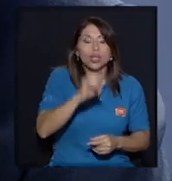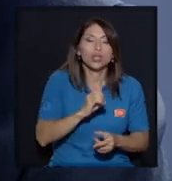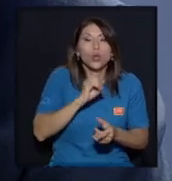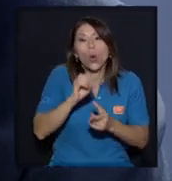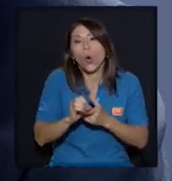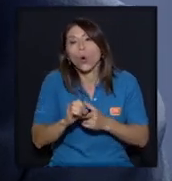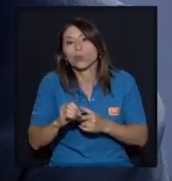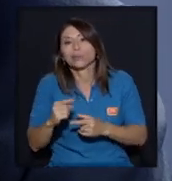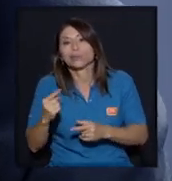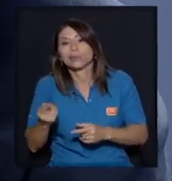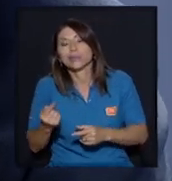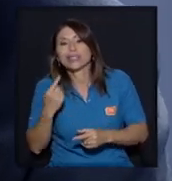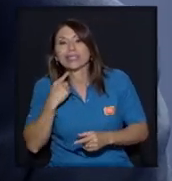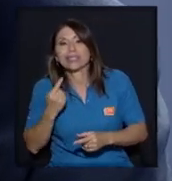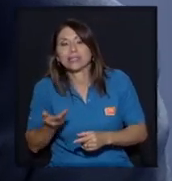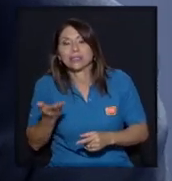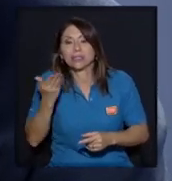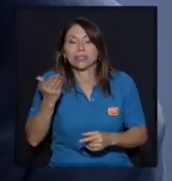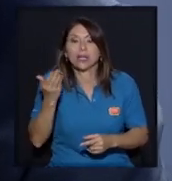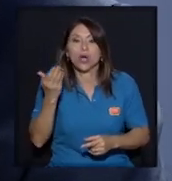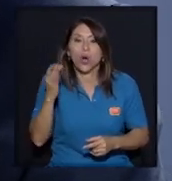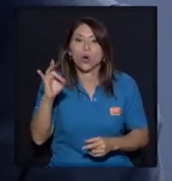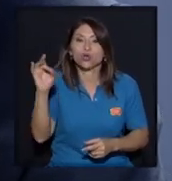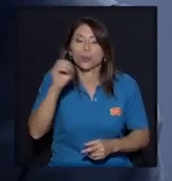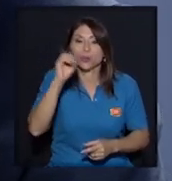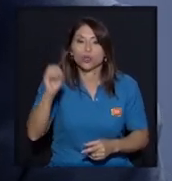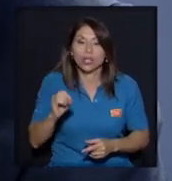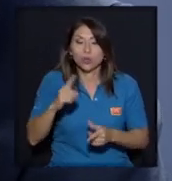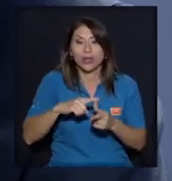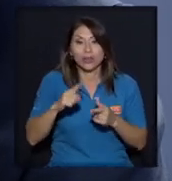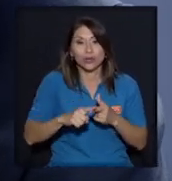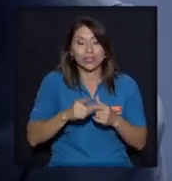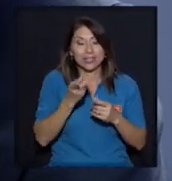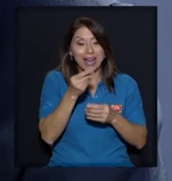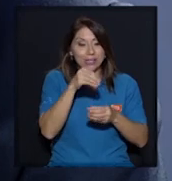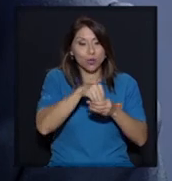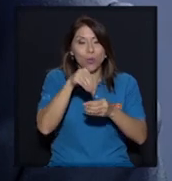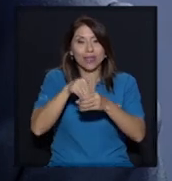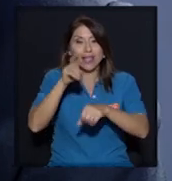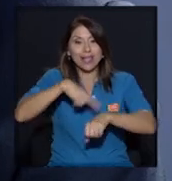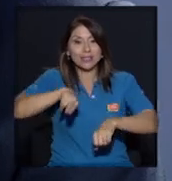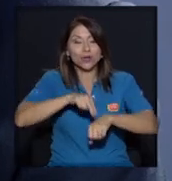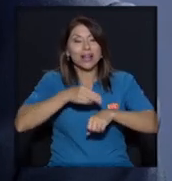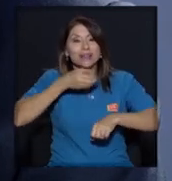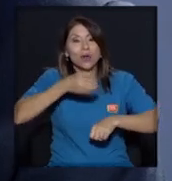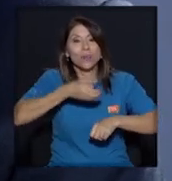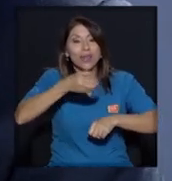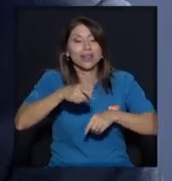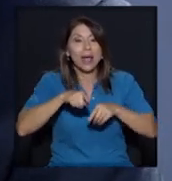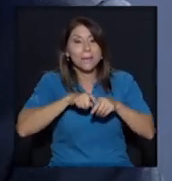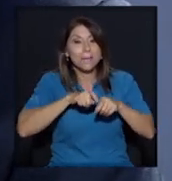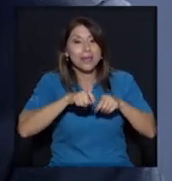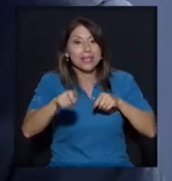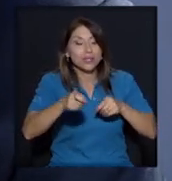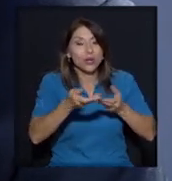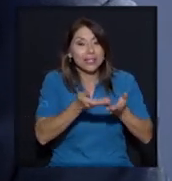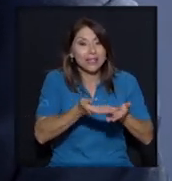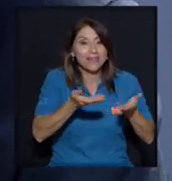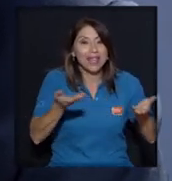una de las cosas que recomiendan las cuentas nacionales es hacer mediciones de cómo varía la cantidad producida de bienes y servicios en la